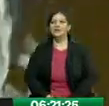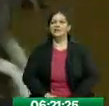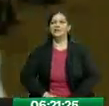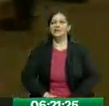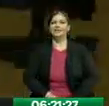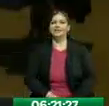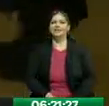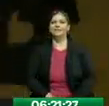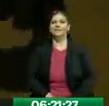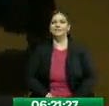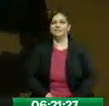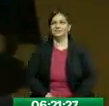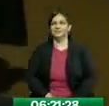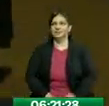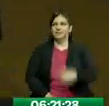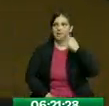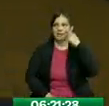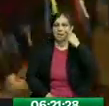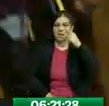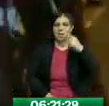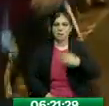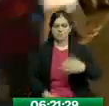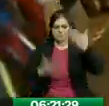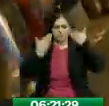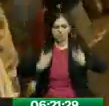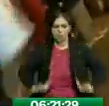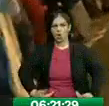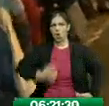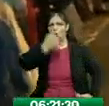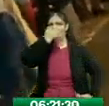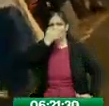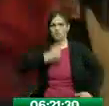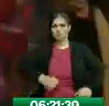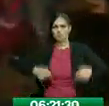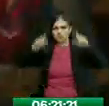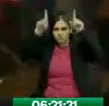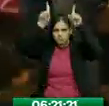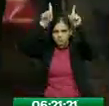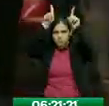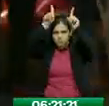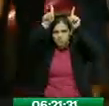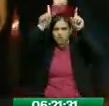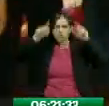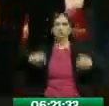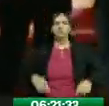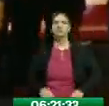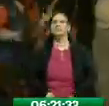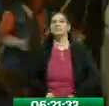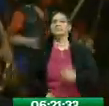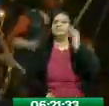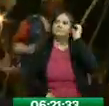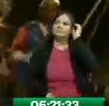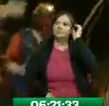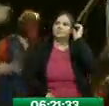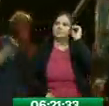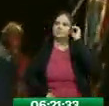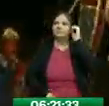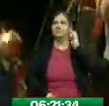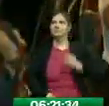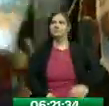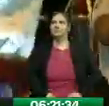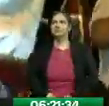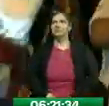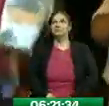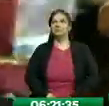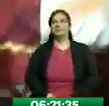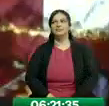Tienen enormes cachos y rostros horribles. Otros presentan dos caras para nunca dar la espalda al sol. Y otros, en cambio, son